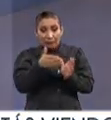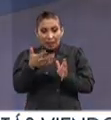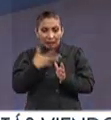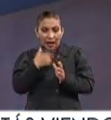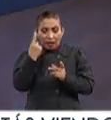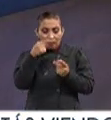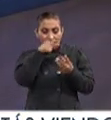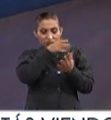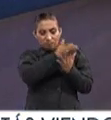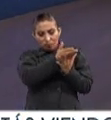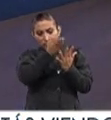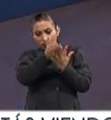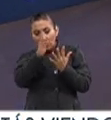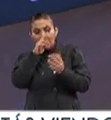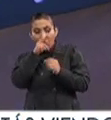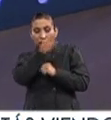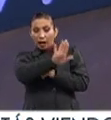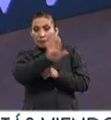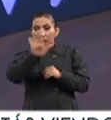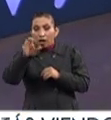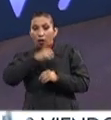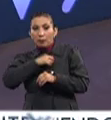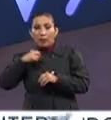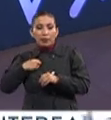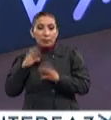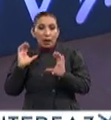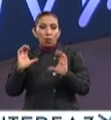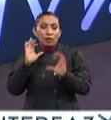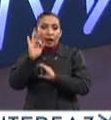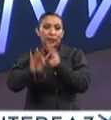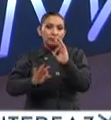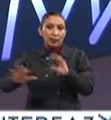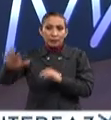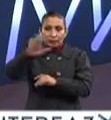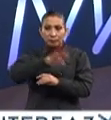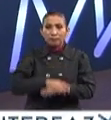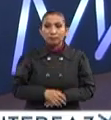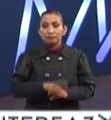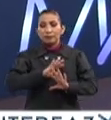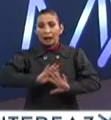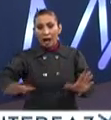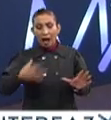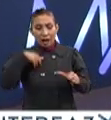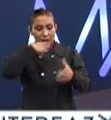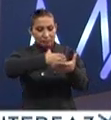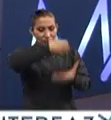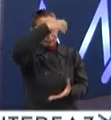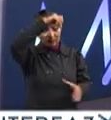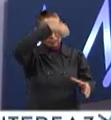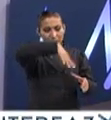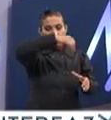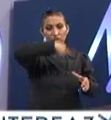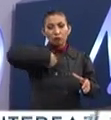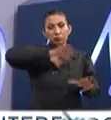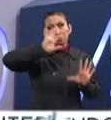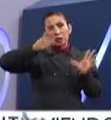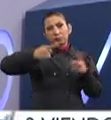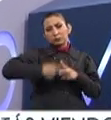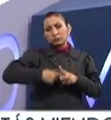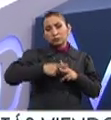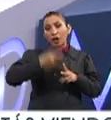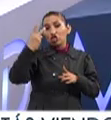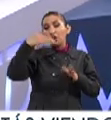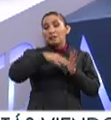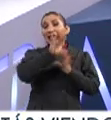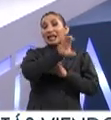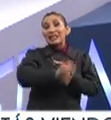lleva una responsabilidad y un compromiso para cuidar el ambiente. Ya que tengo los colectores, nosotros calculamos más